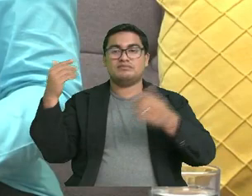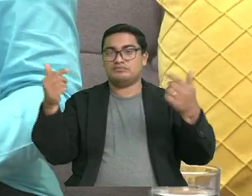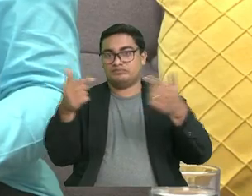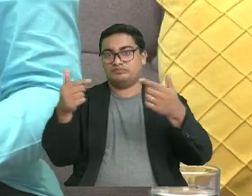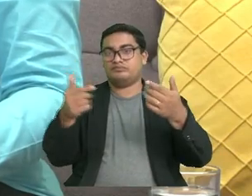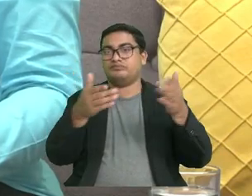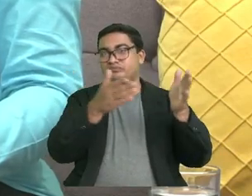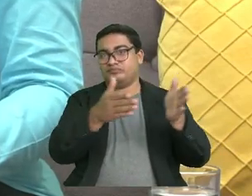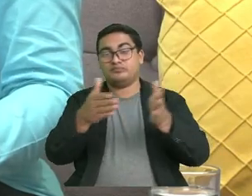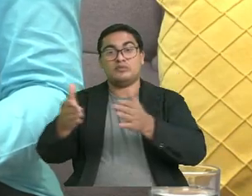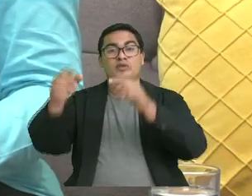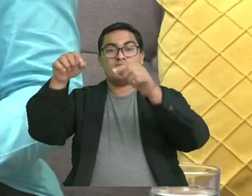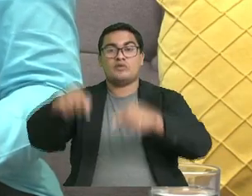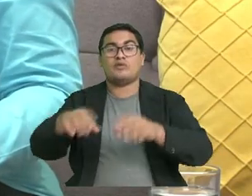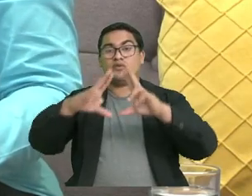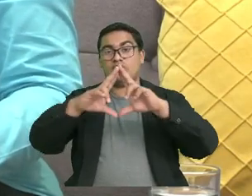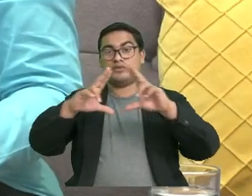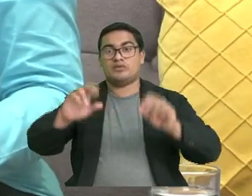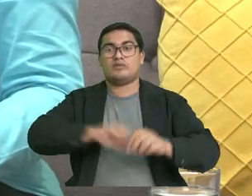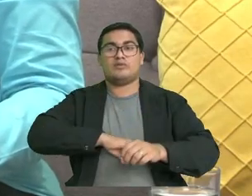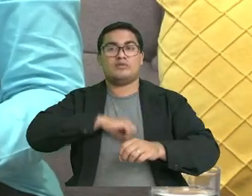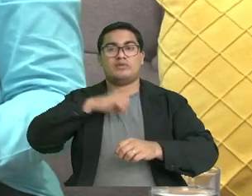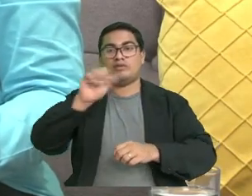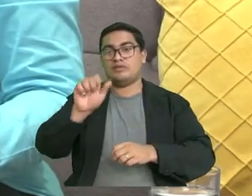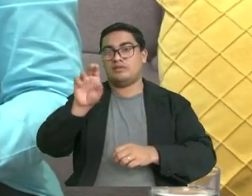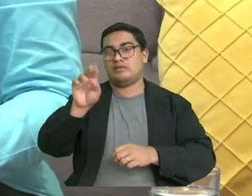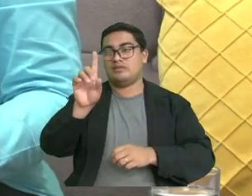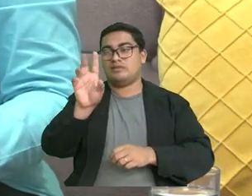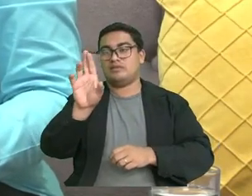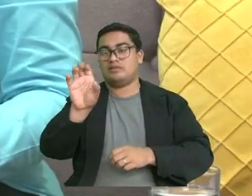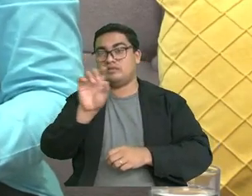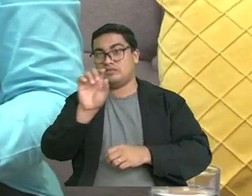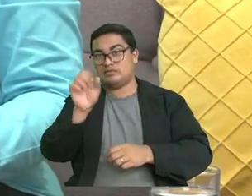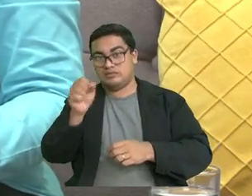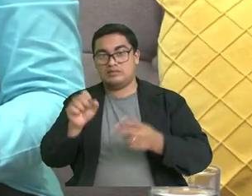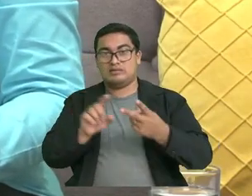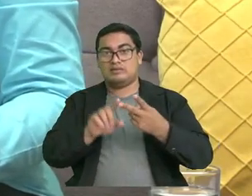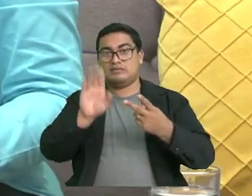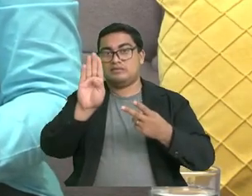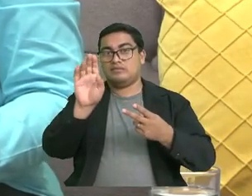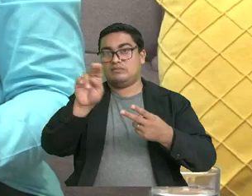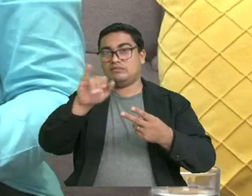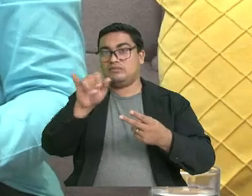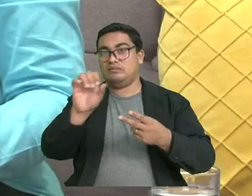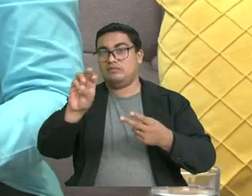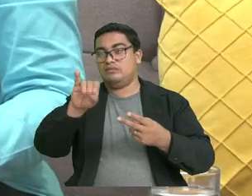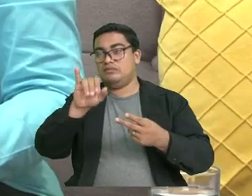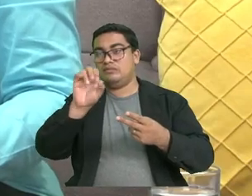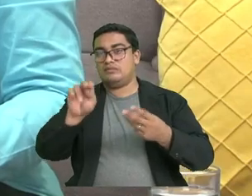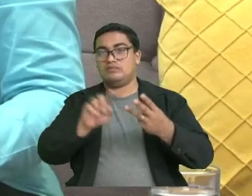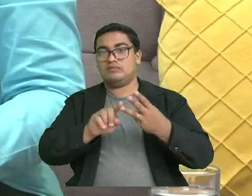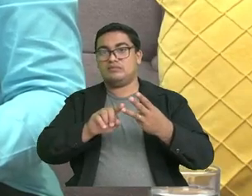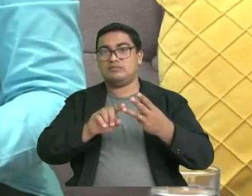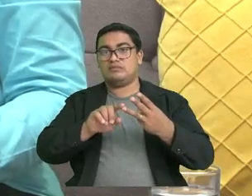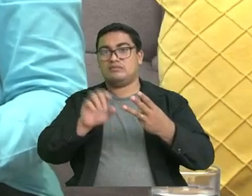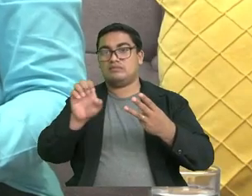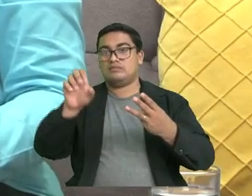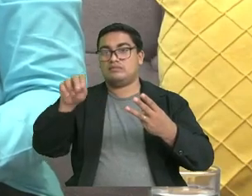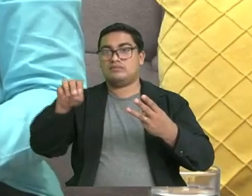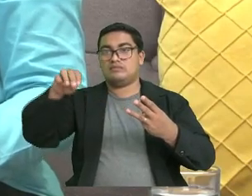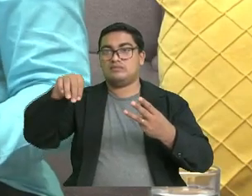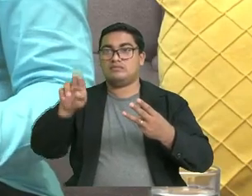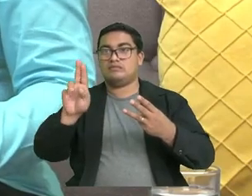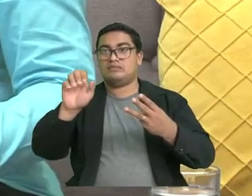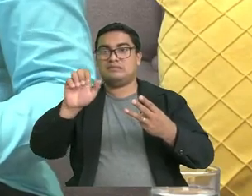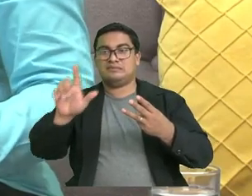nos llenan de orgullo. Andrés Castro, Benjamín Celedón, José Dolores Estrada, Emmanuel Mongalo,